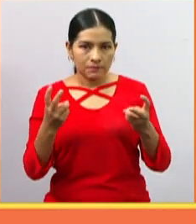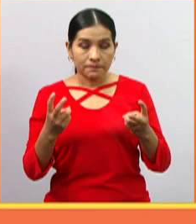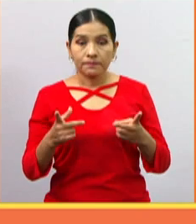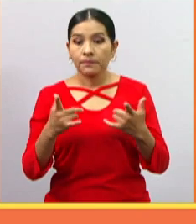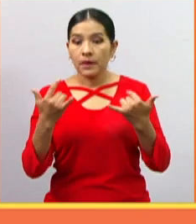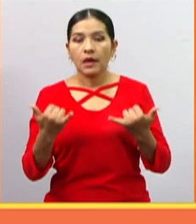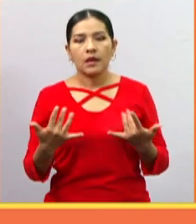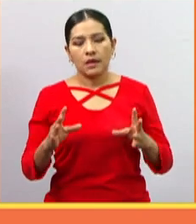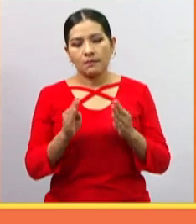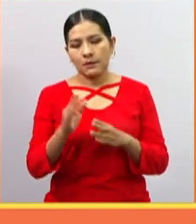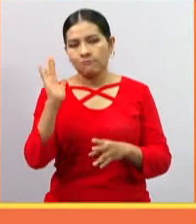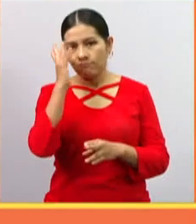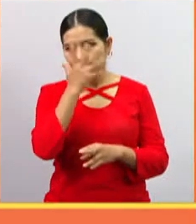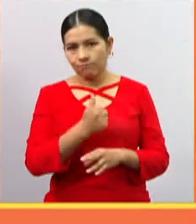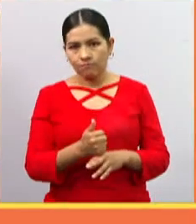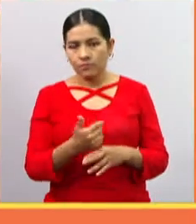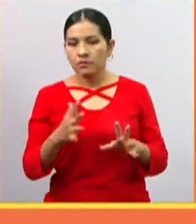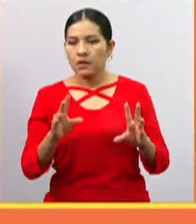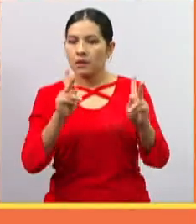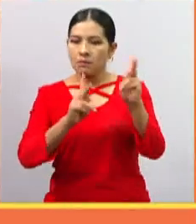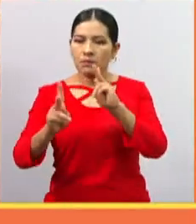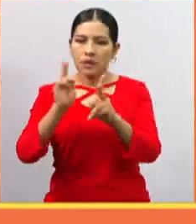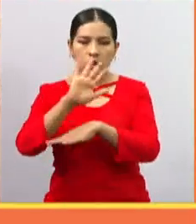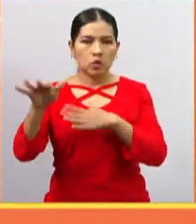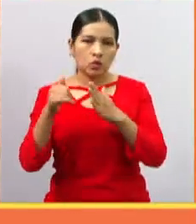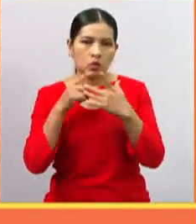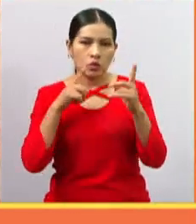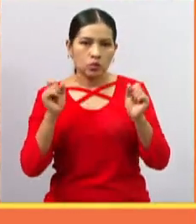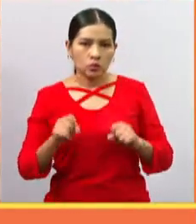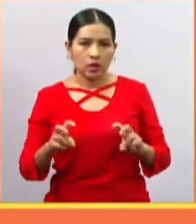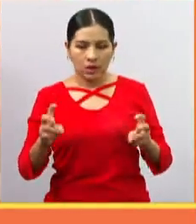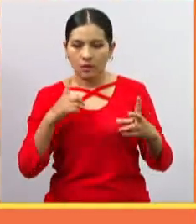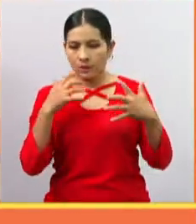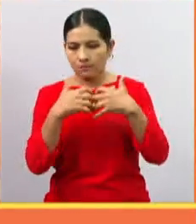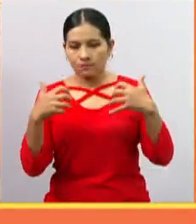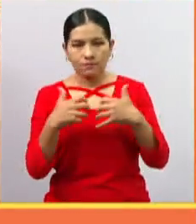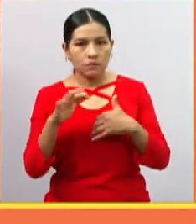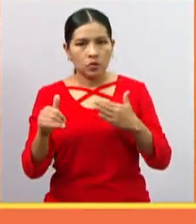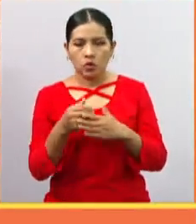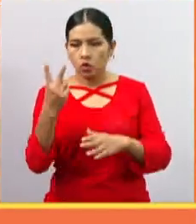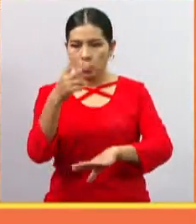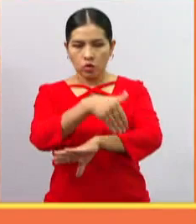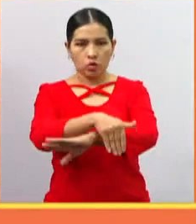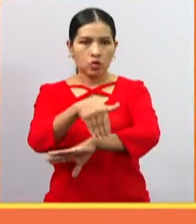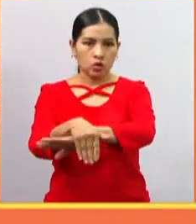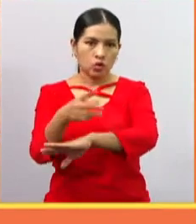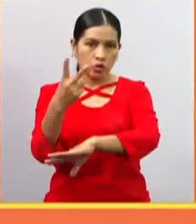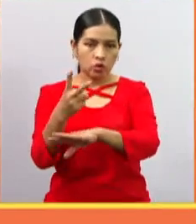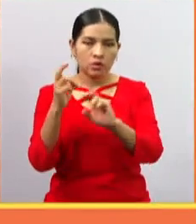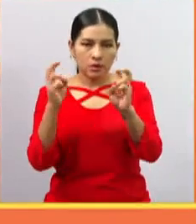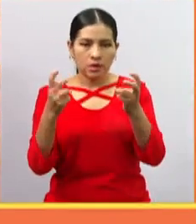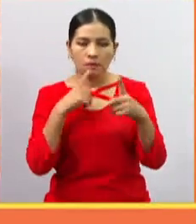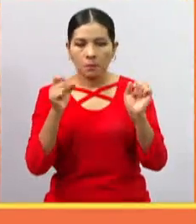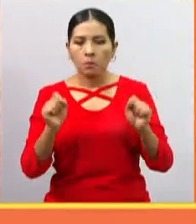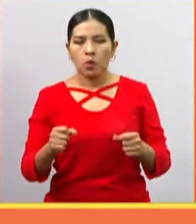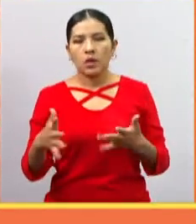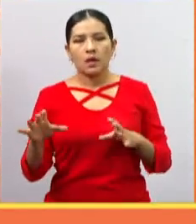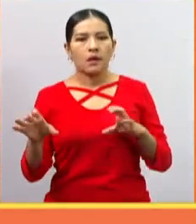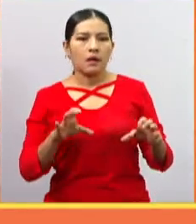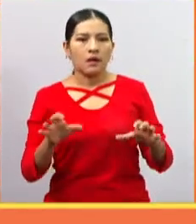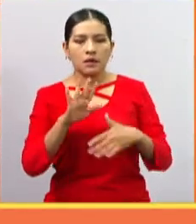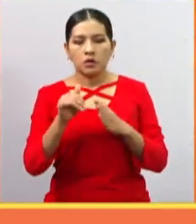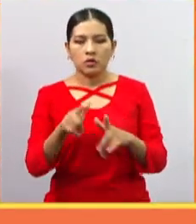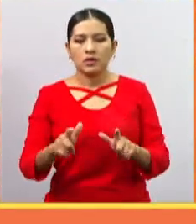Bueno, además de todo lo que la gente va a poder vivir, entonces estas dos noches, porque son dos noches las que se va a poder realizar